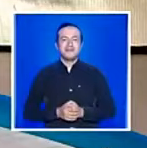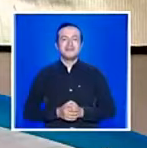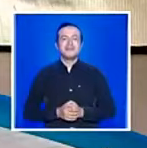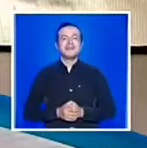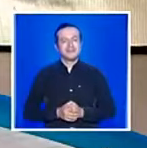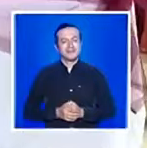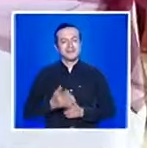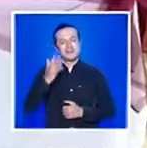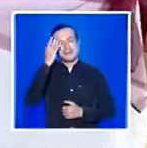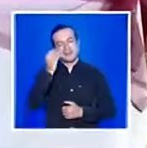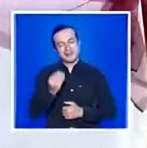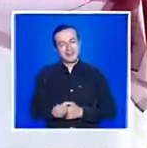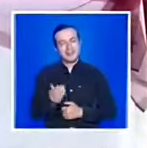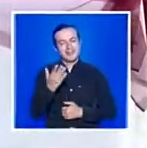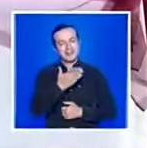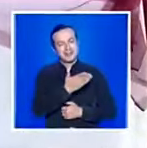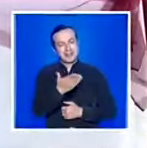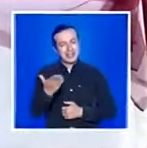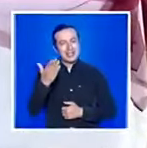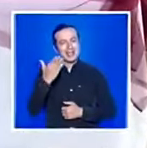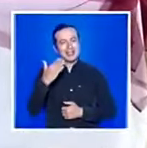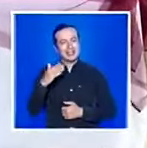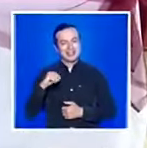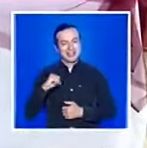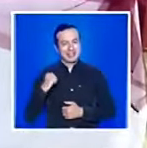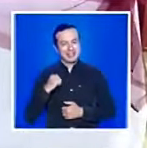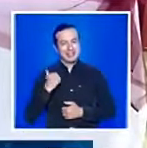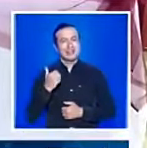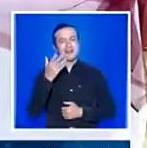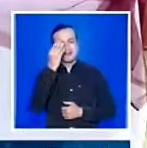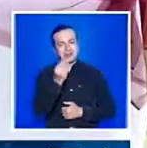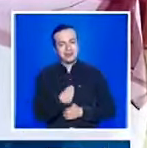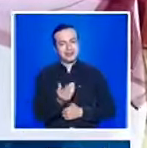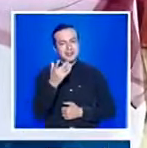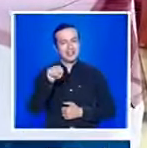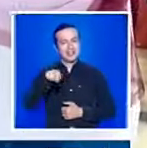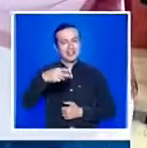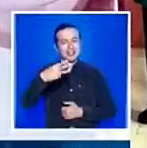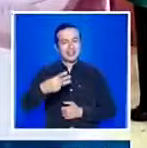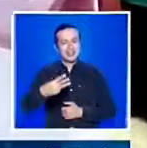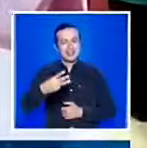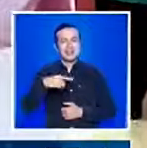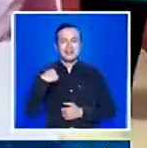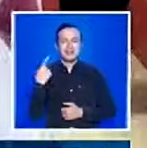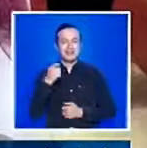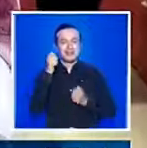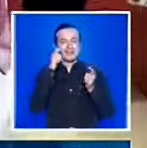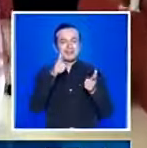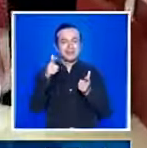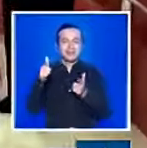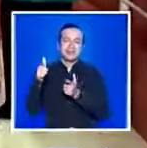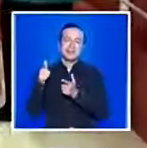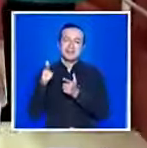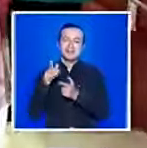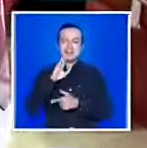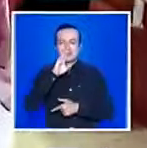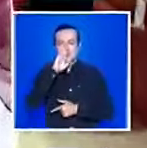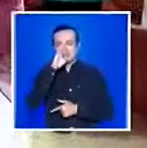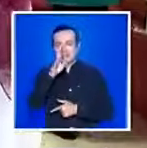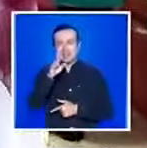Muy buenos días, Andreita. Primeramente, muy buenos días a Ecoavisa. Gracias por siempre estar al pendiente de todos estos eventos que